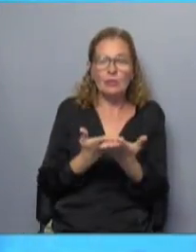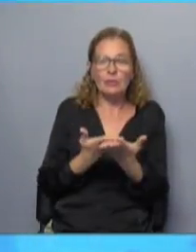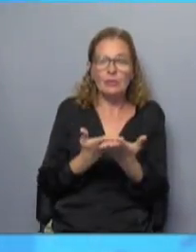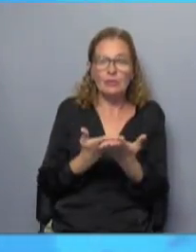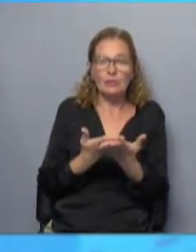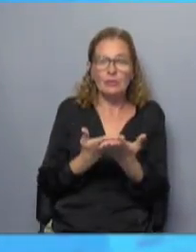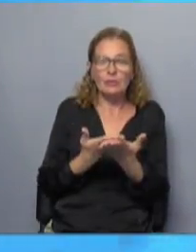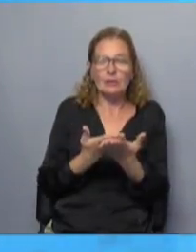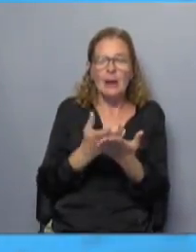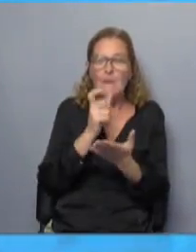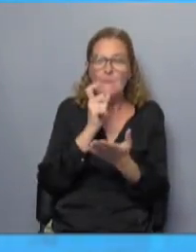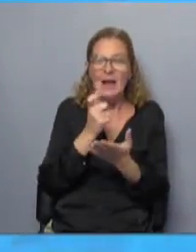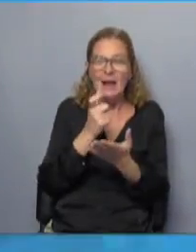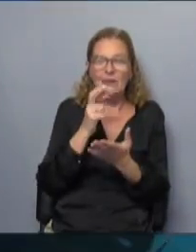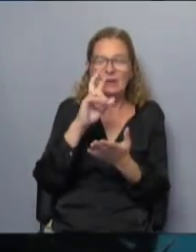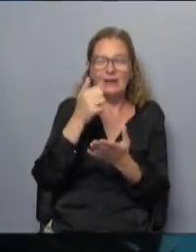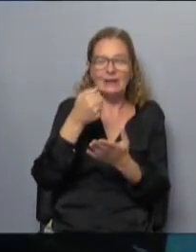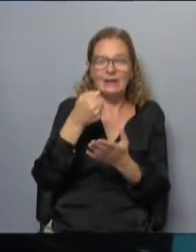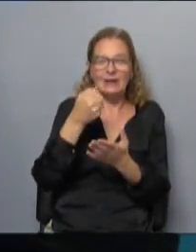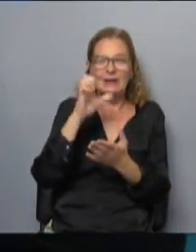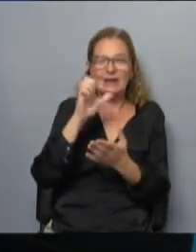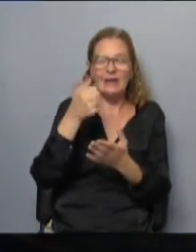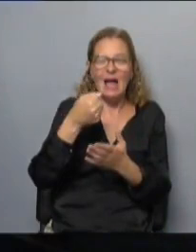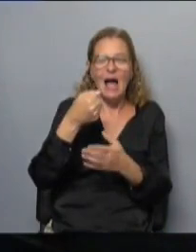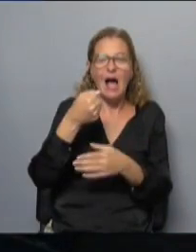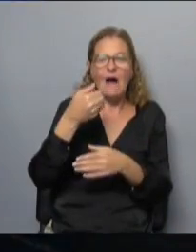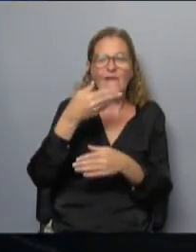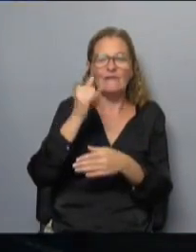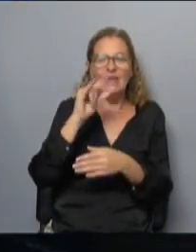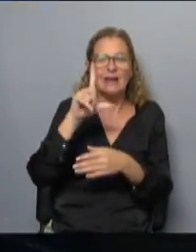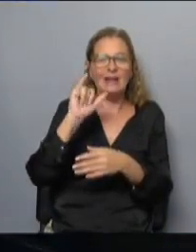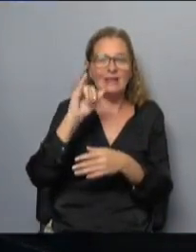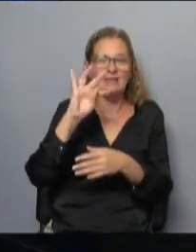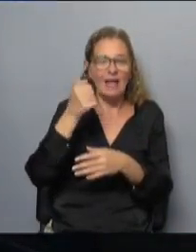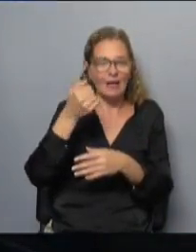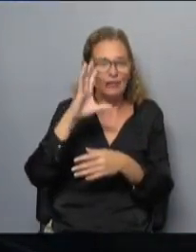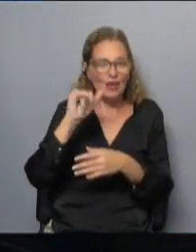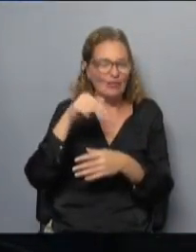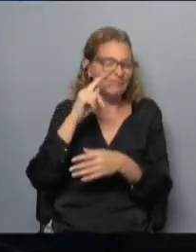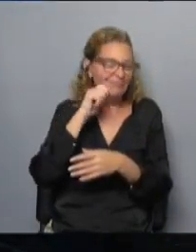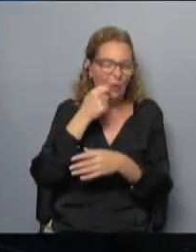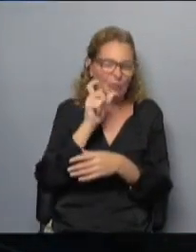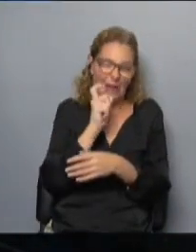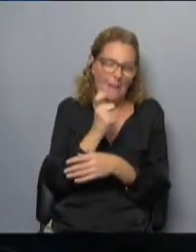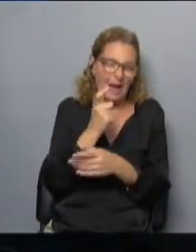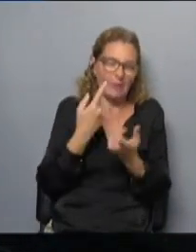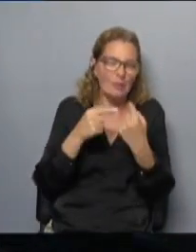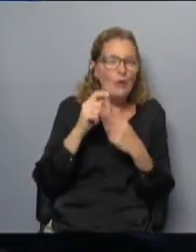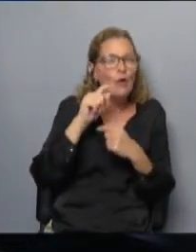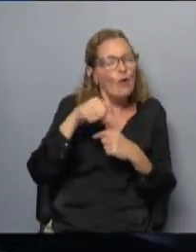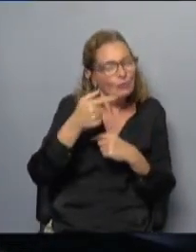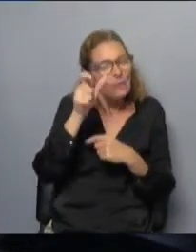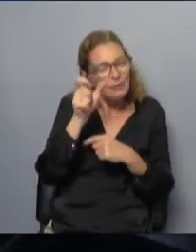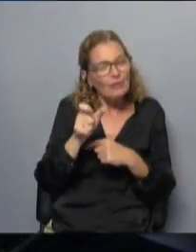rehabilitación mucho no le gusta vamos a profundizar en eso ahora pero demostró que se puede recuperar a las personas que pueden tener otra oportunidad